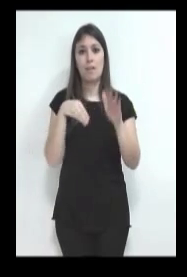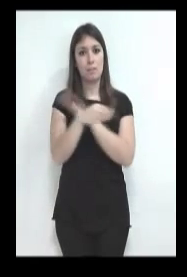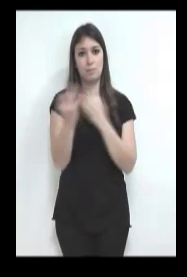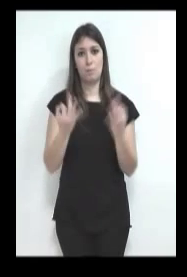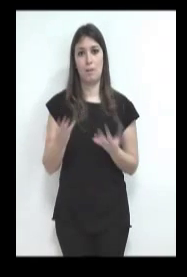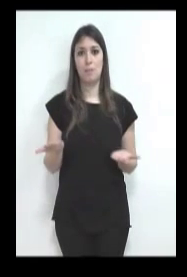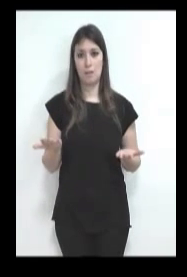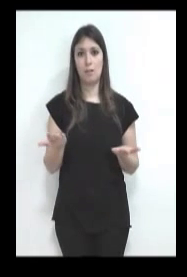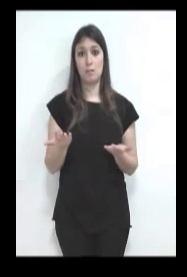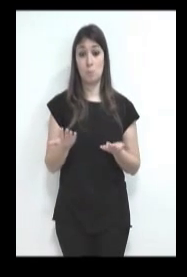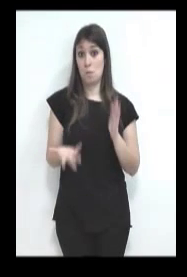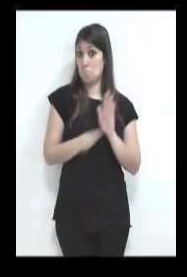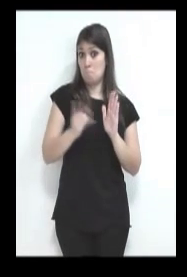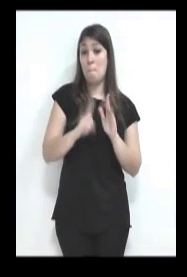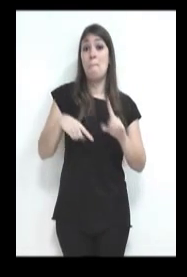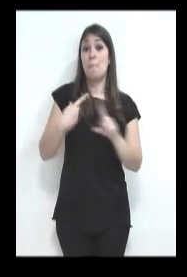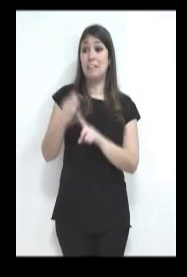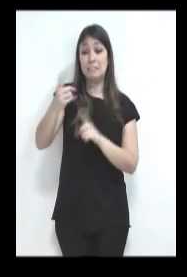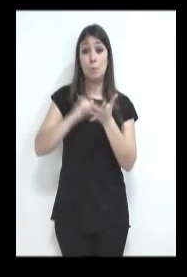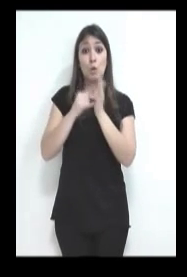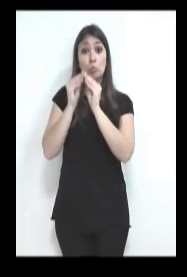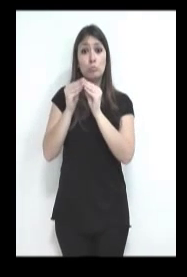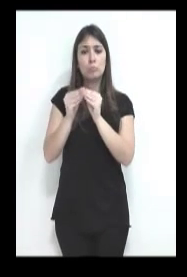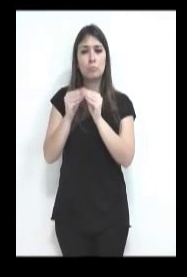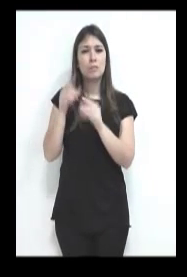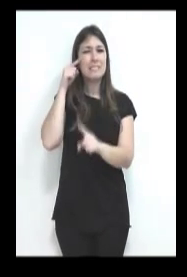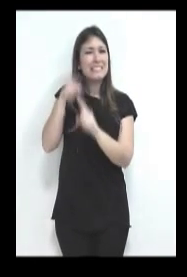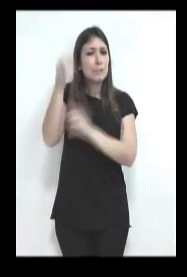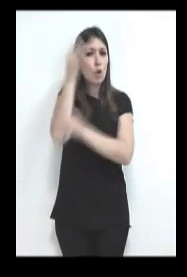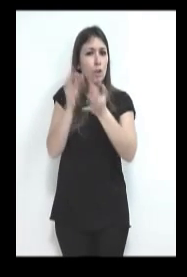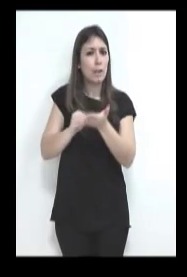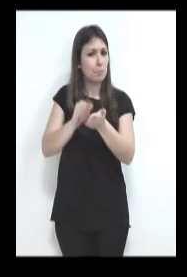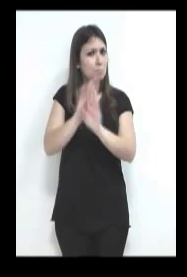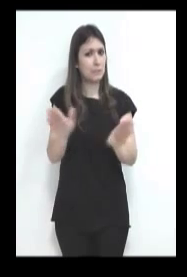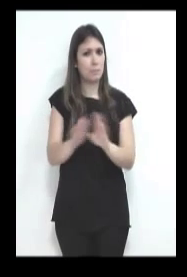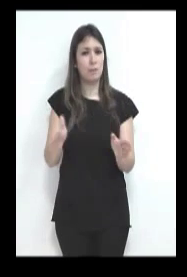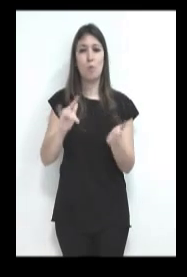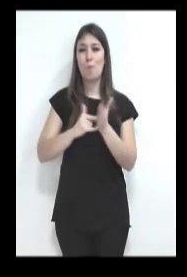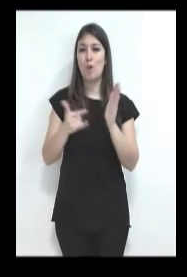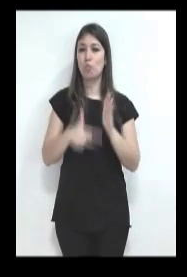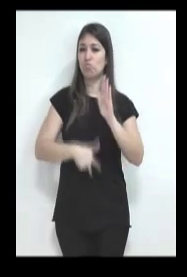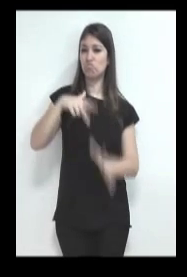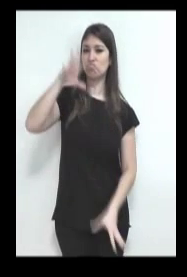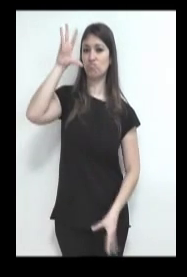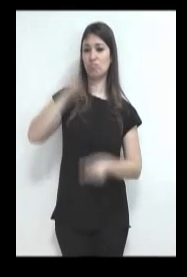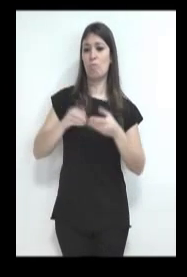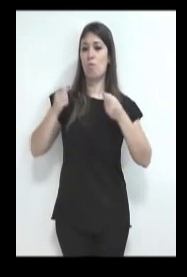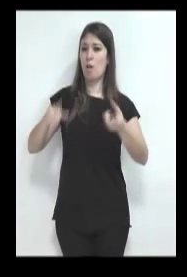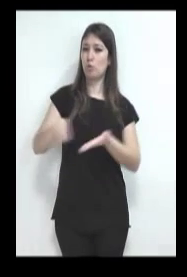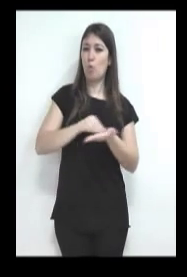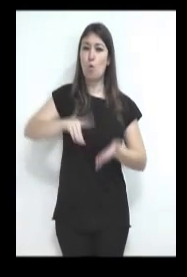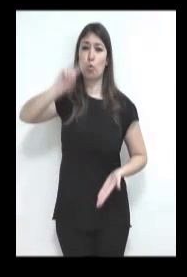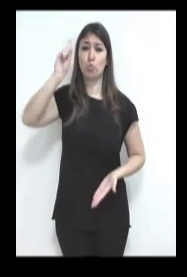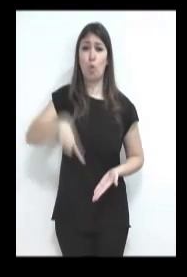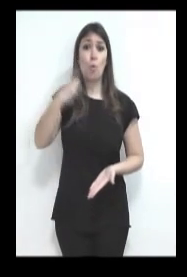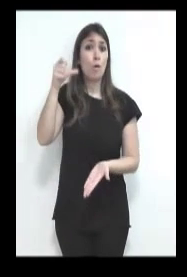Y no solo eso, sino que además son proyectos que van a una solución concreta y no son proyectos globales que solucionan toda la